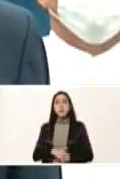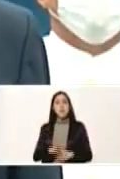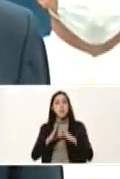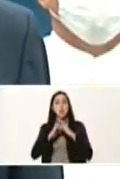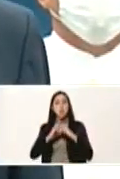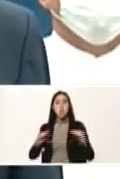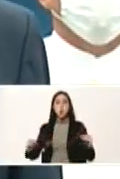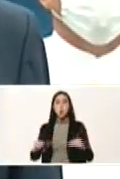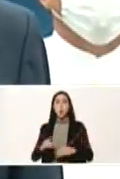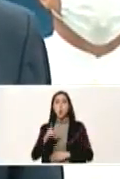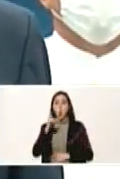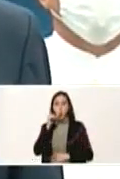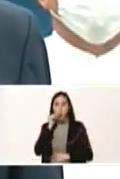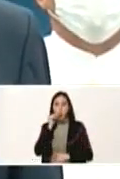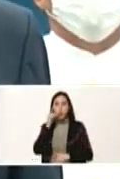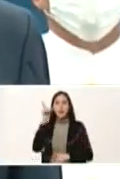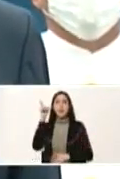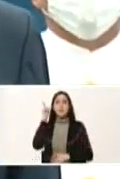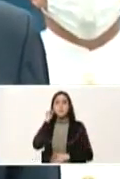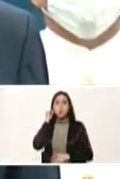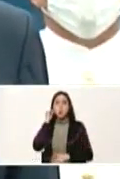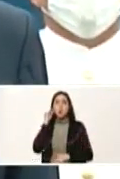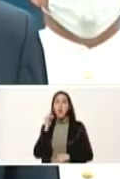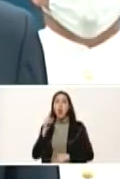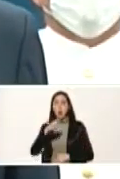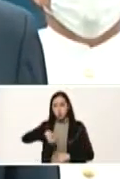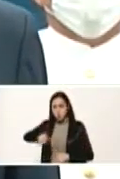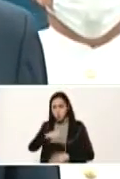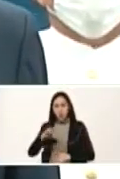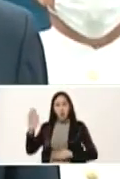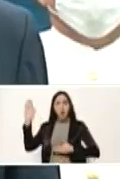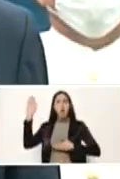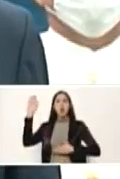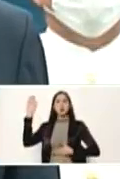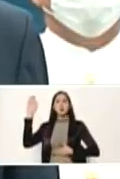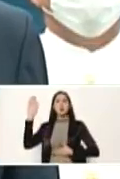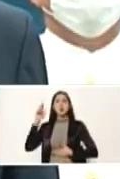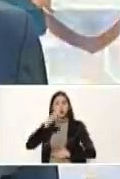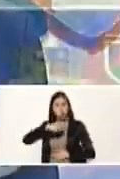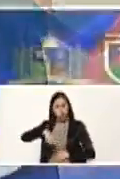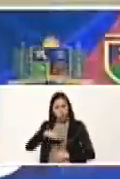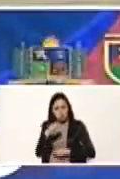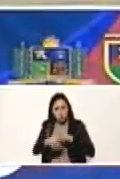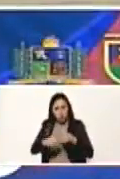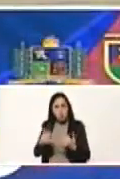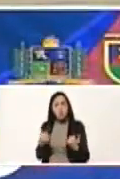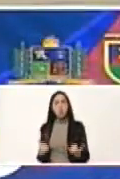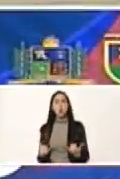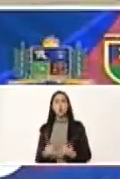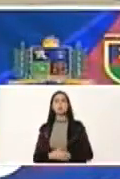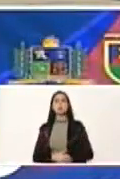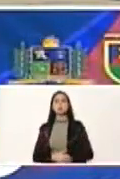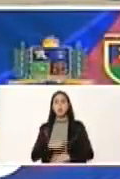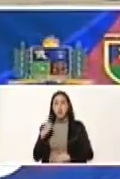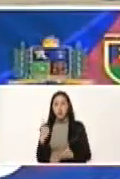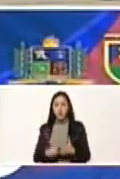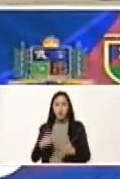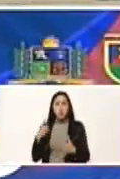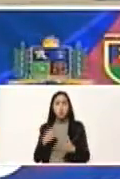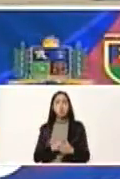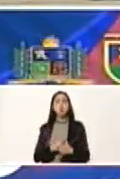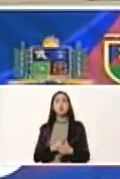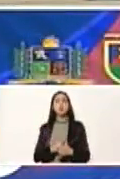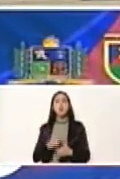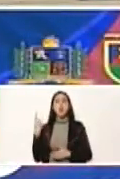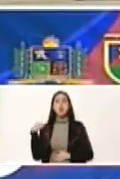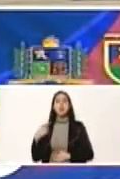todos y de todas. Han jurado, si así lo hacen, que merezcan